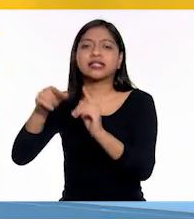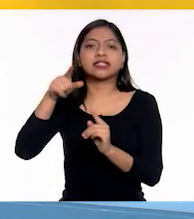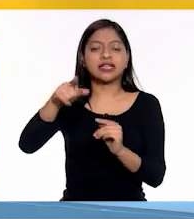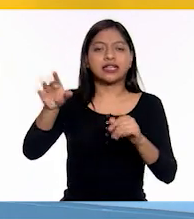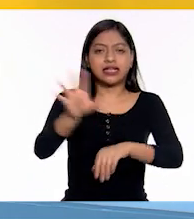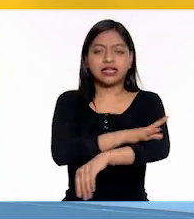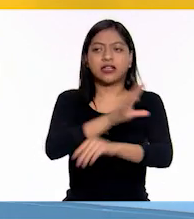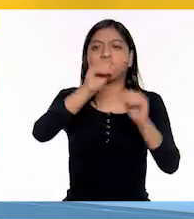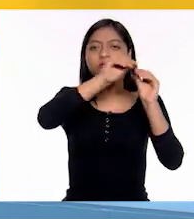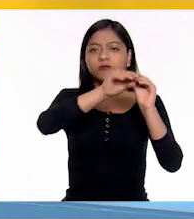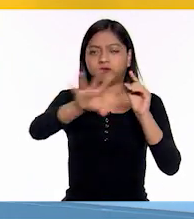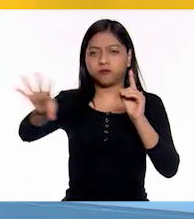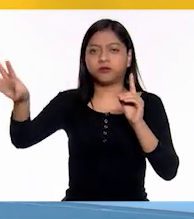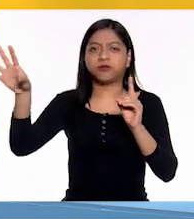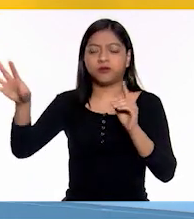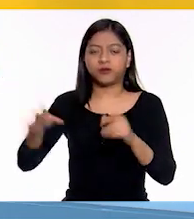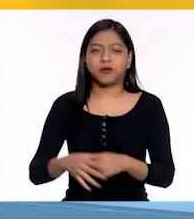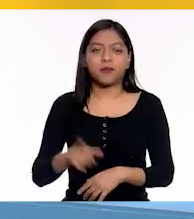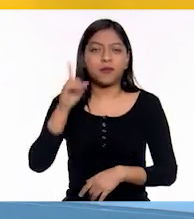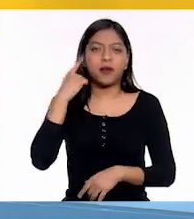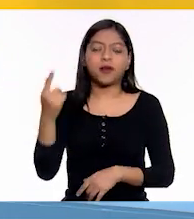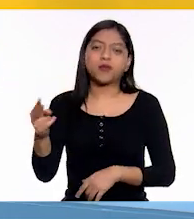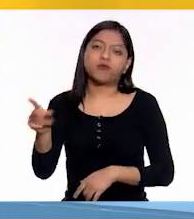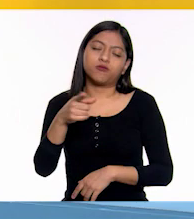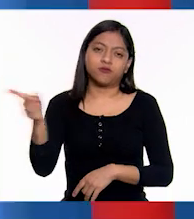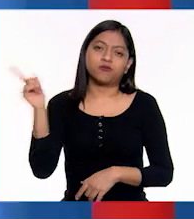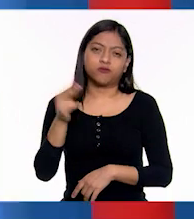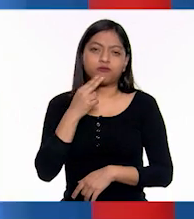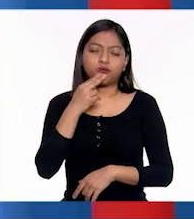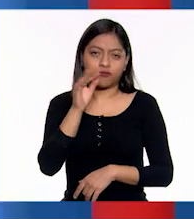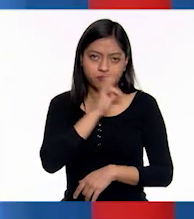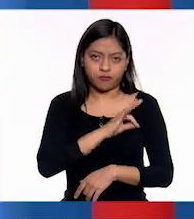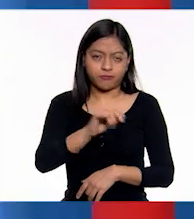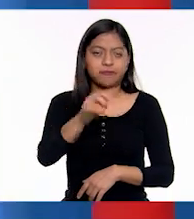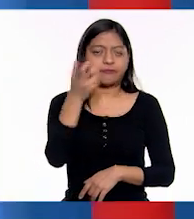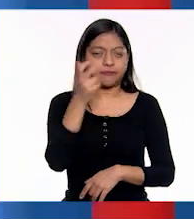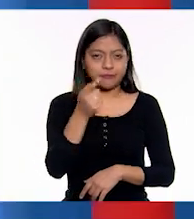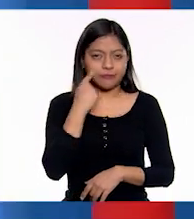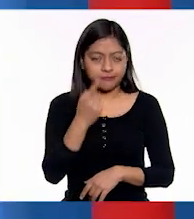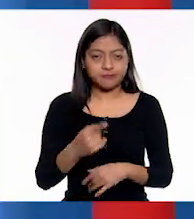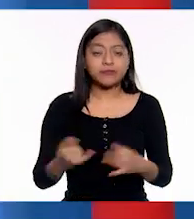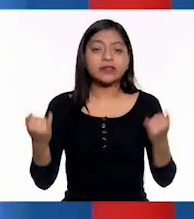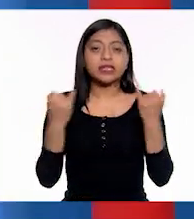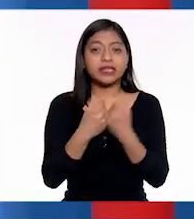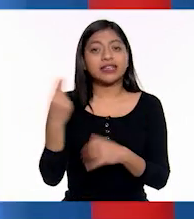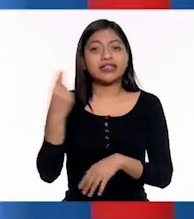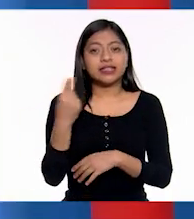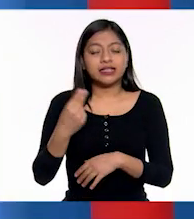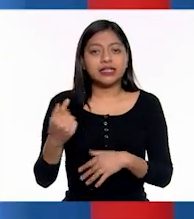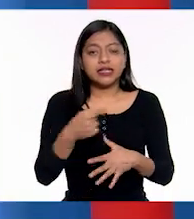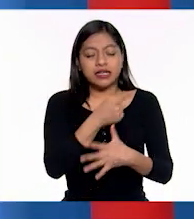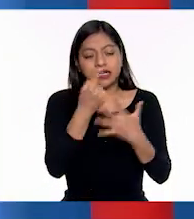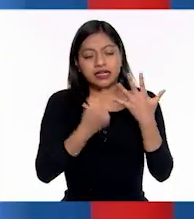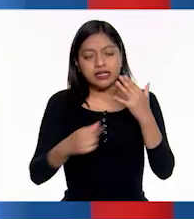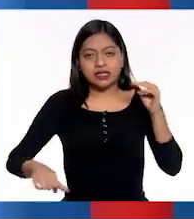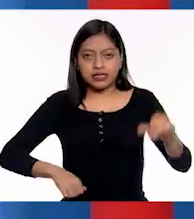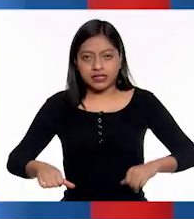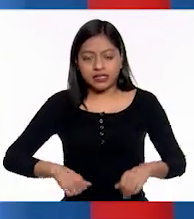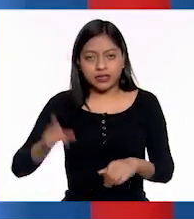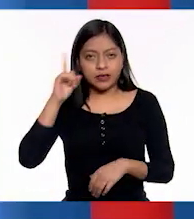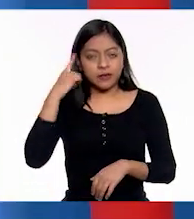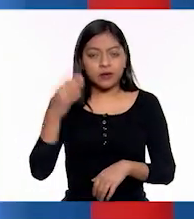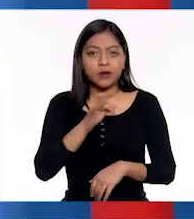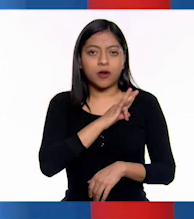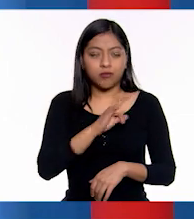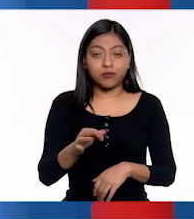usuarios y, bueno, para que ellos lo puedan usar, ¿no? Sí, finalmente también son necesarias algunas actividades comerciales